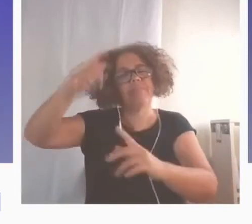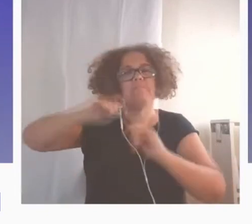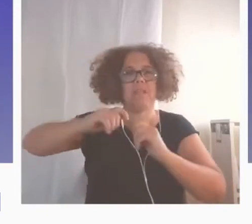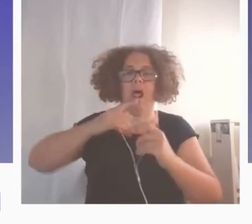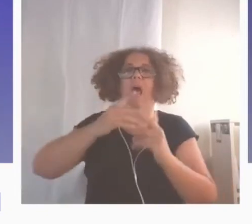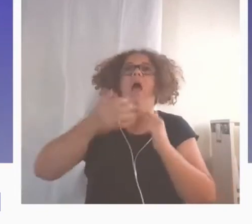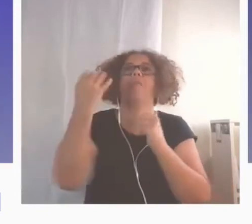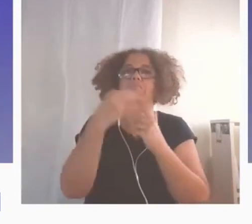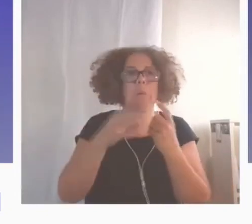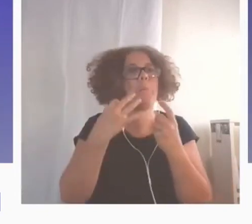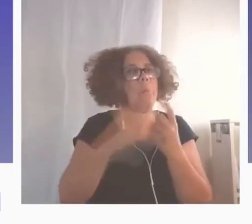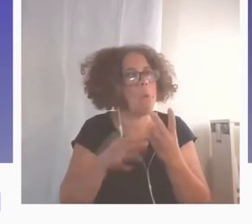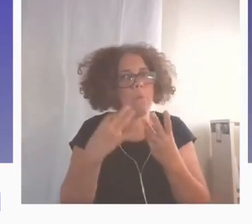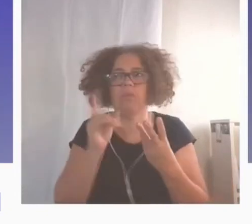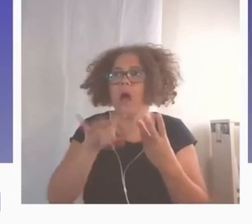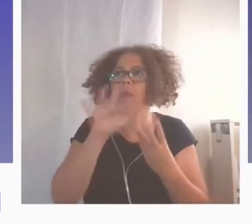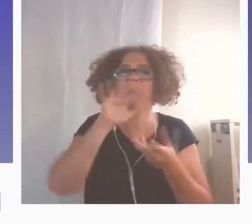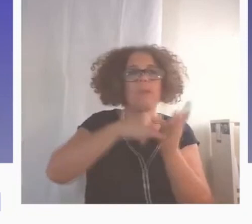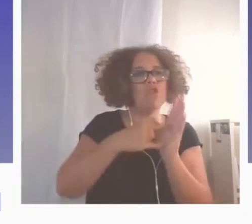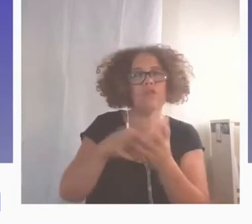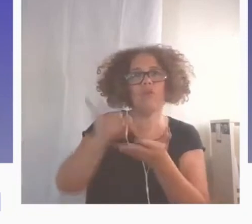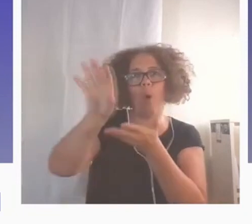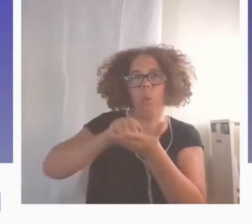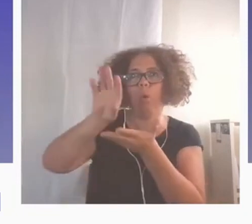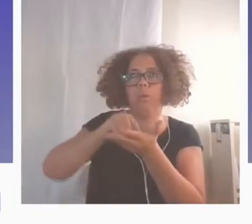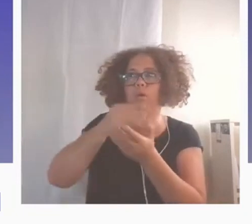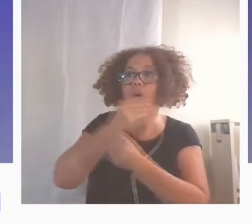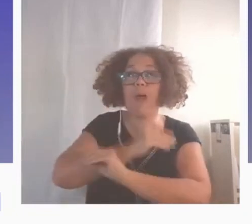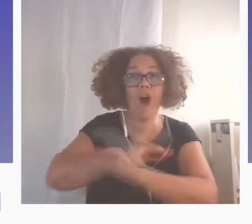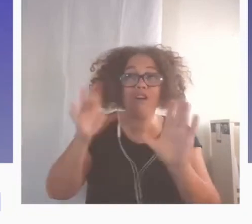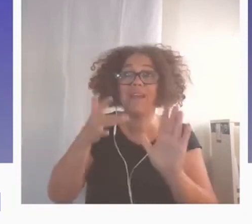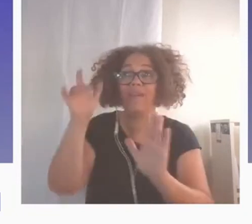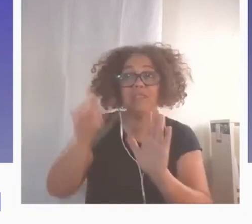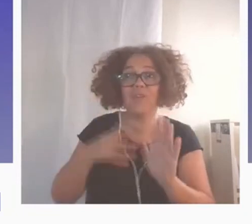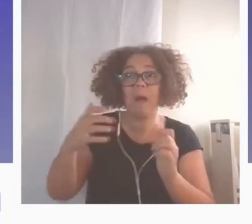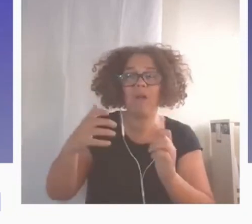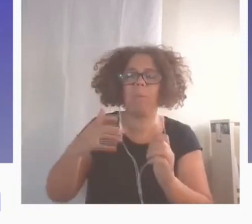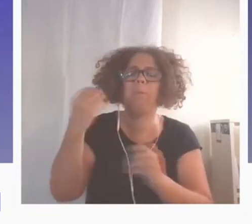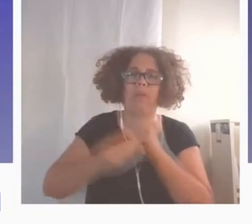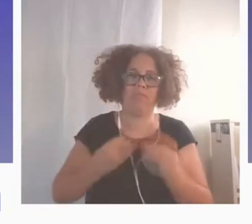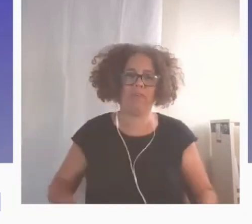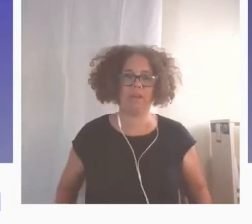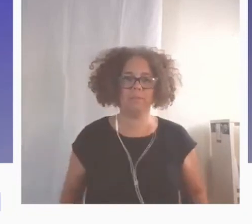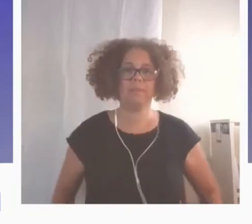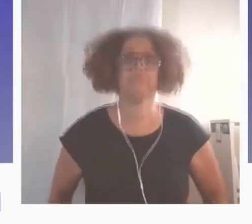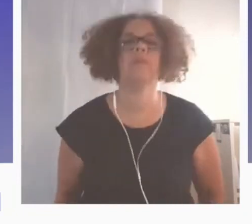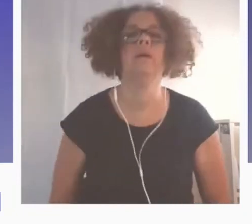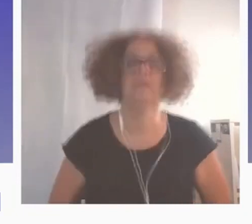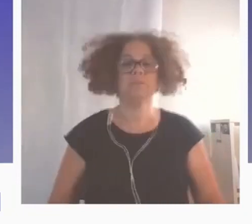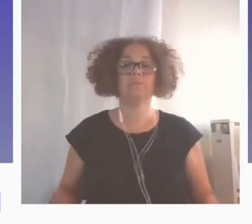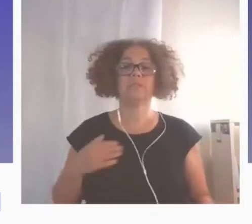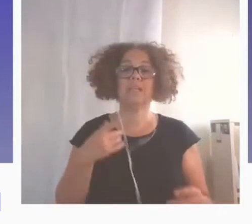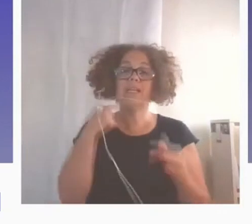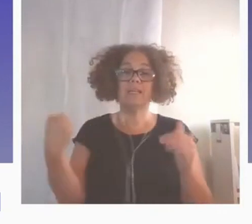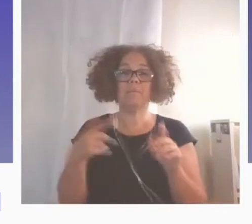que nos cuentan lo mejor que es capaz de hacer el ser humano. Y a mí eso siempre me parece profundamente inspirador para empezar un